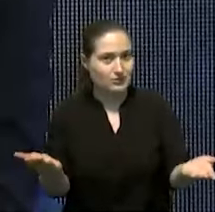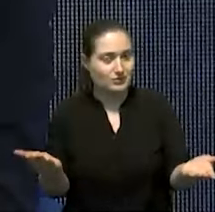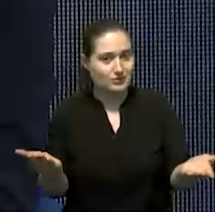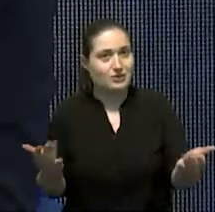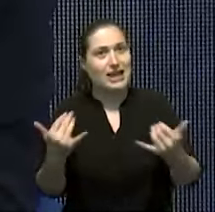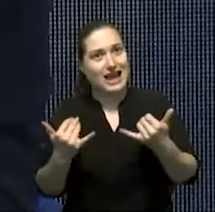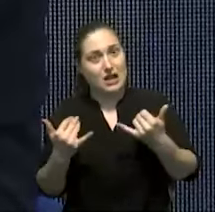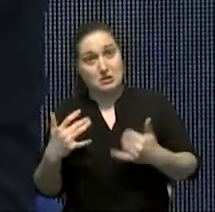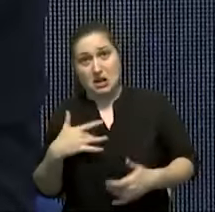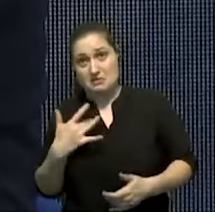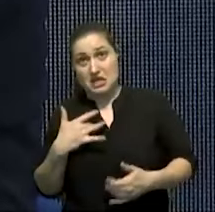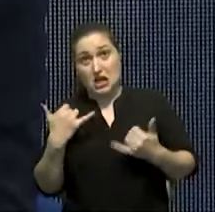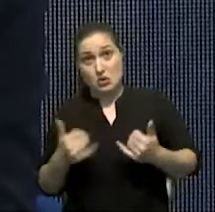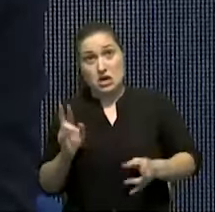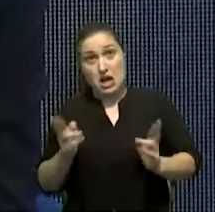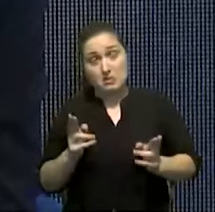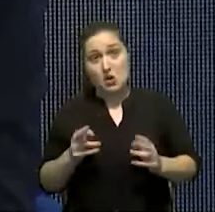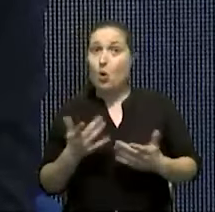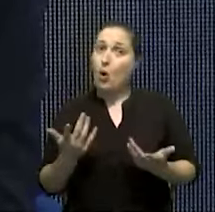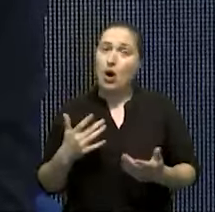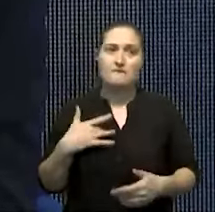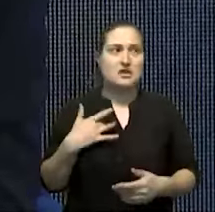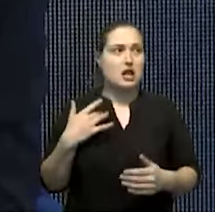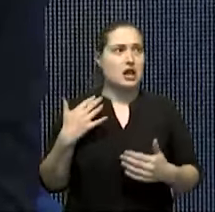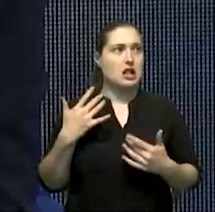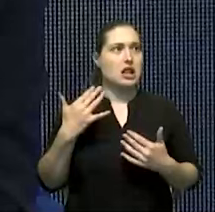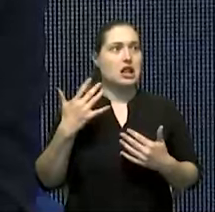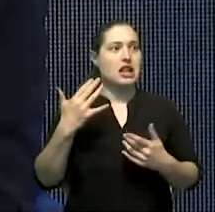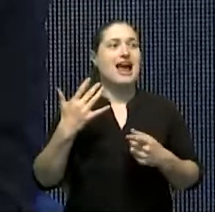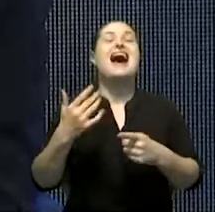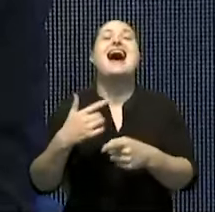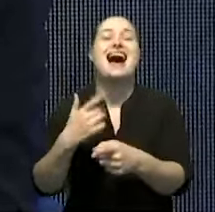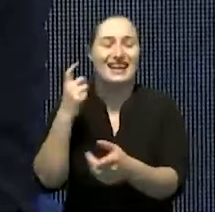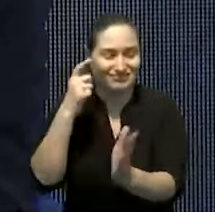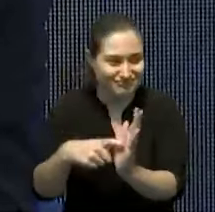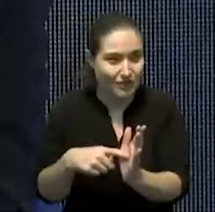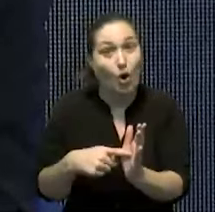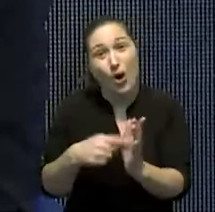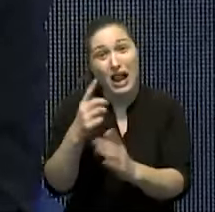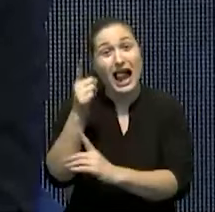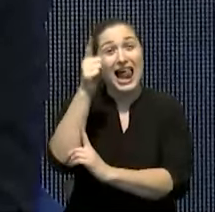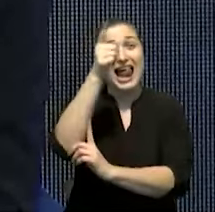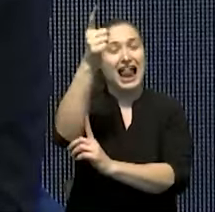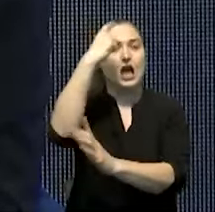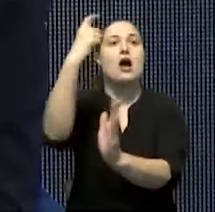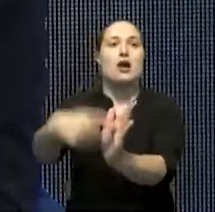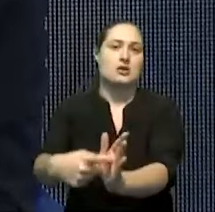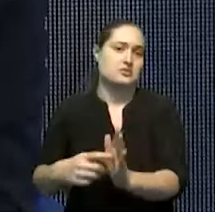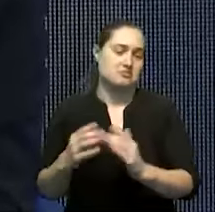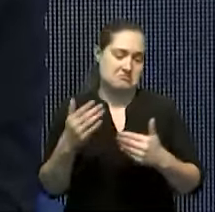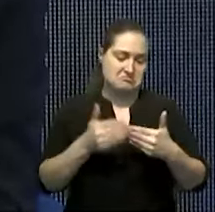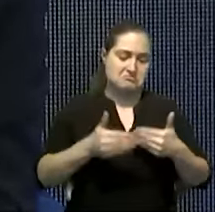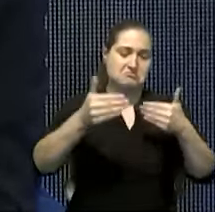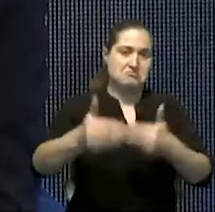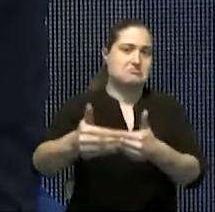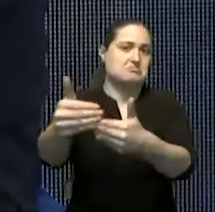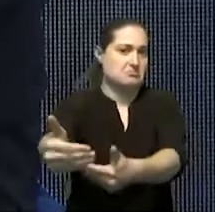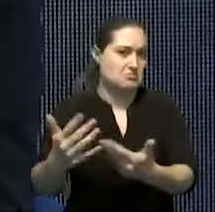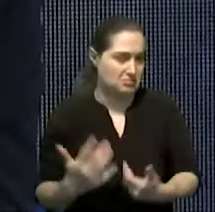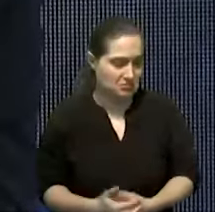corto otros a mediano y otros a largo plazo todo esto está estudiado eh en en esa En ese